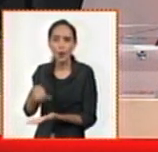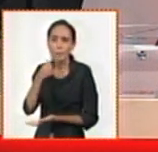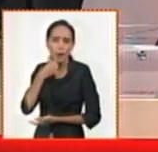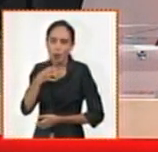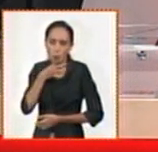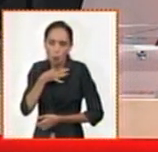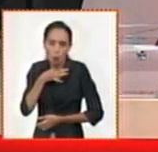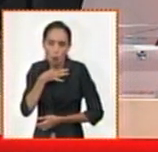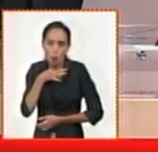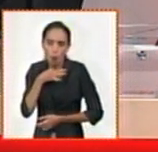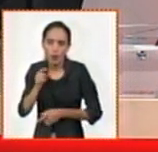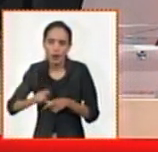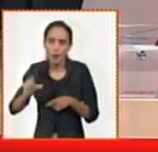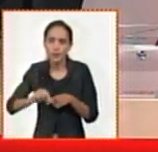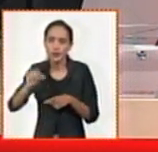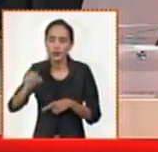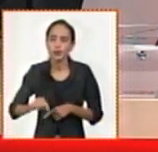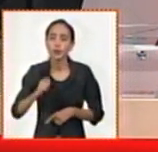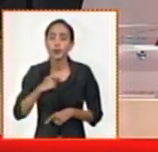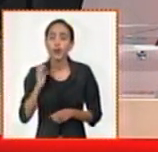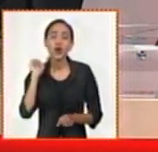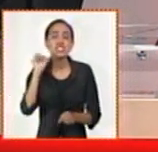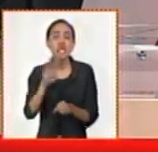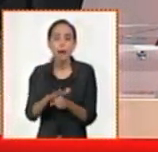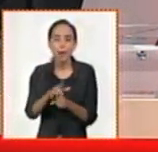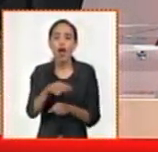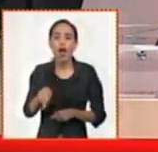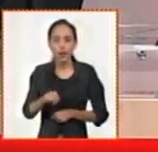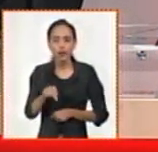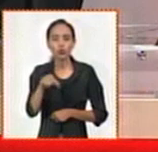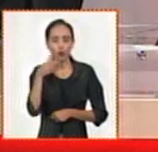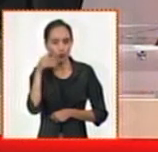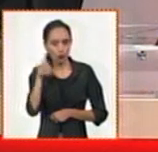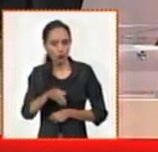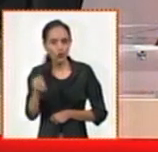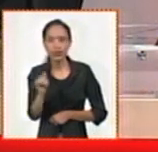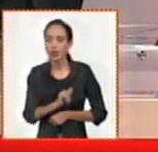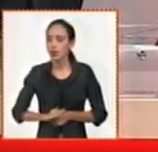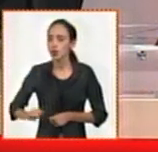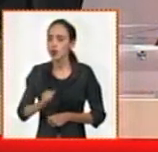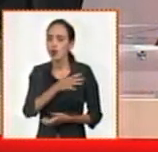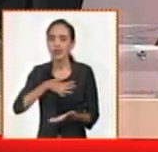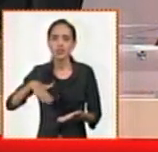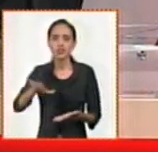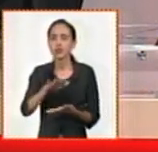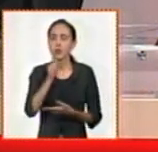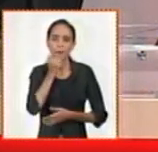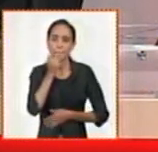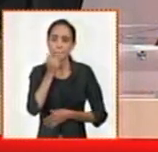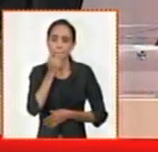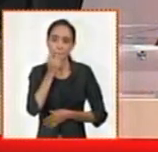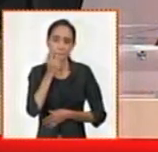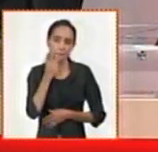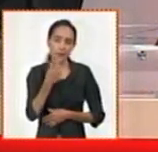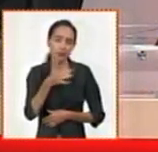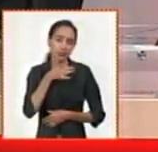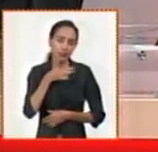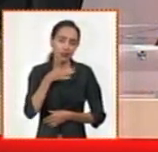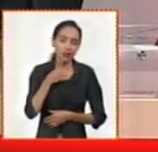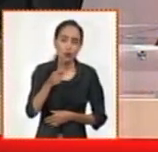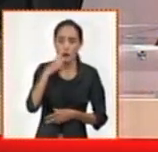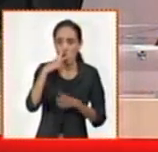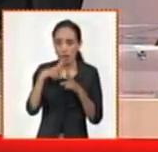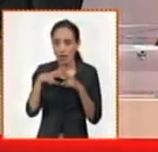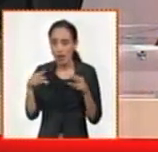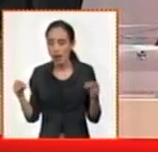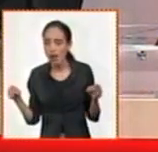es el campesino. Por ejemplo, en Chiapas estuviste, también en las zonas más atrasadas, pueden ser de Nicaragua